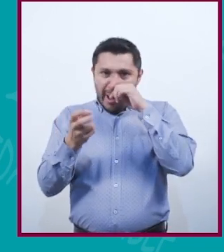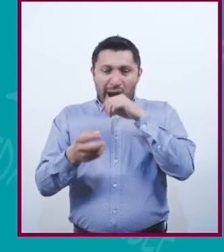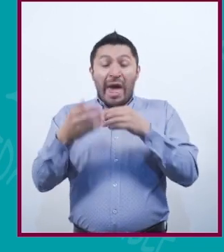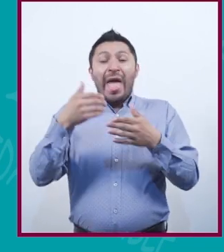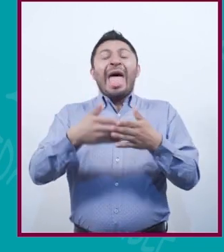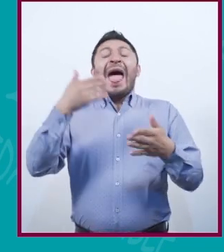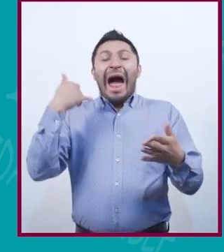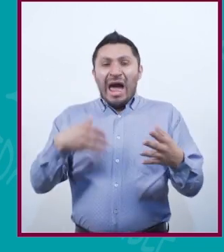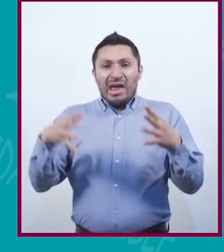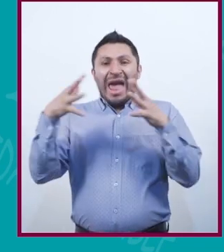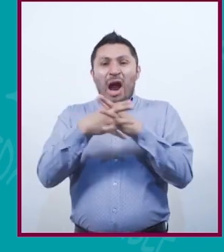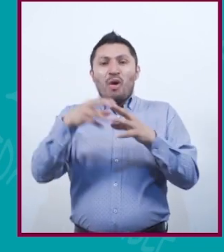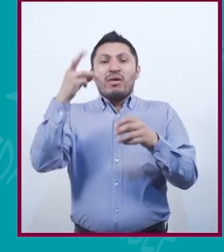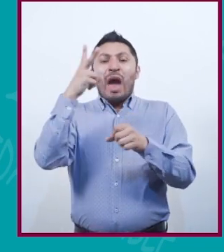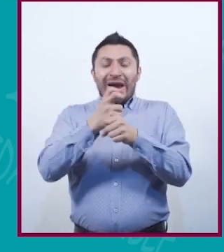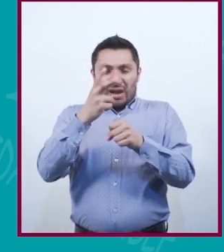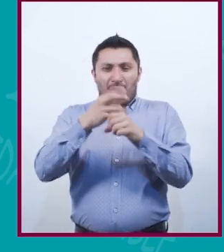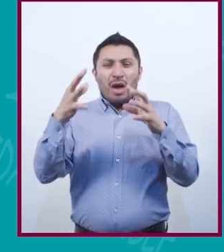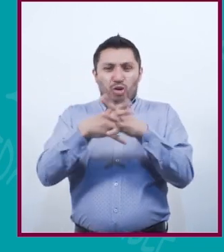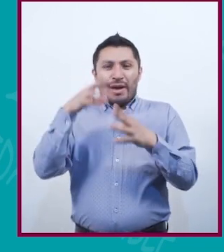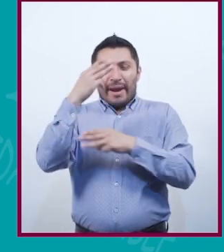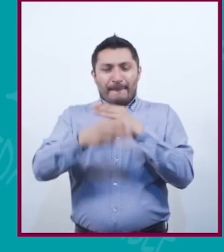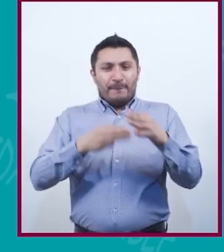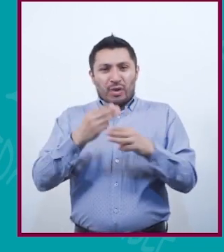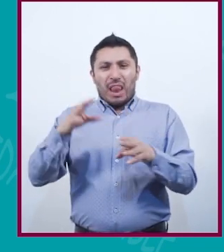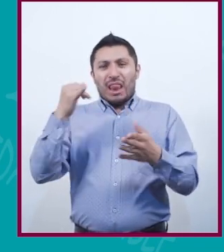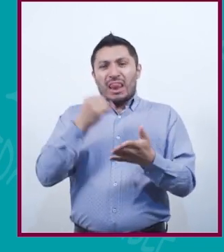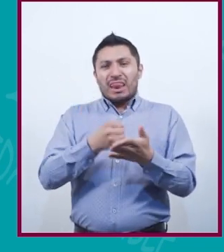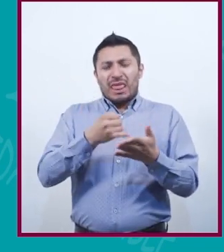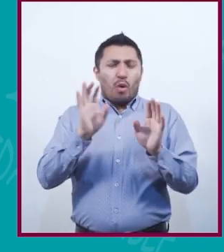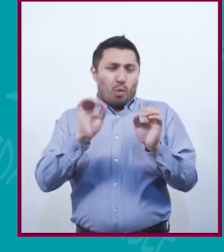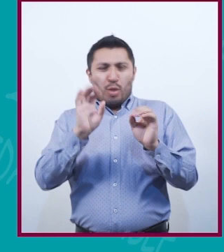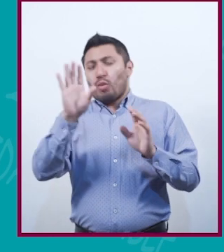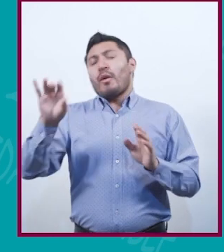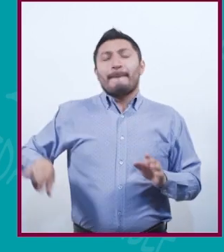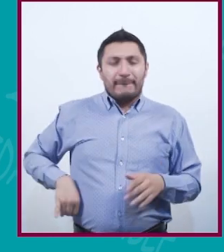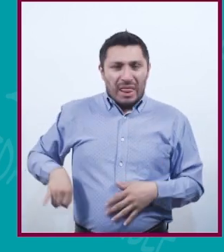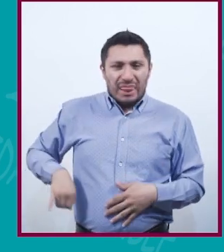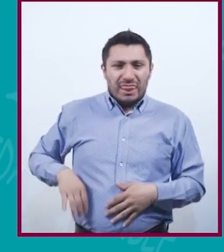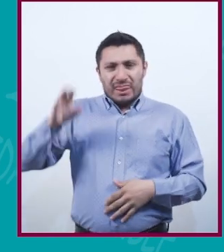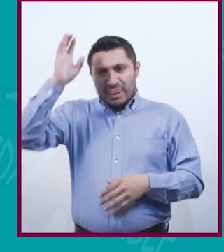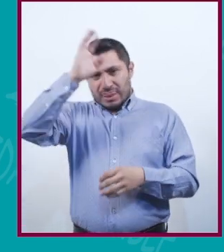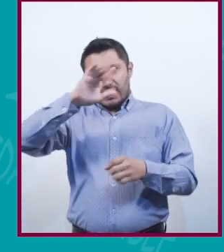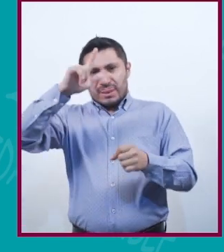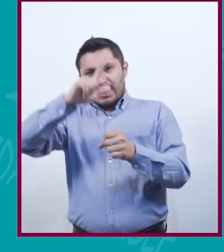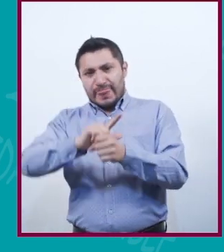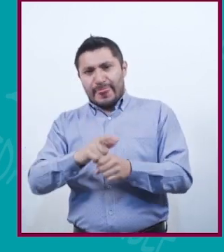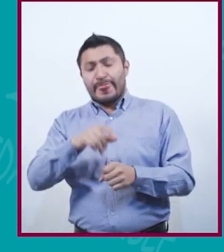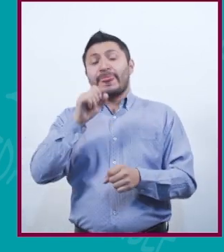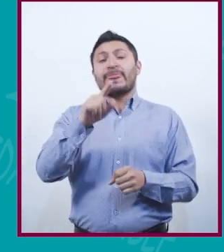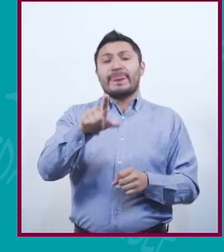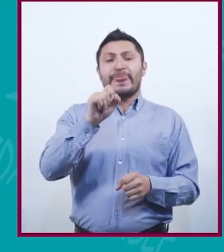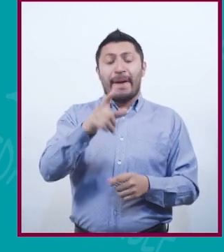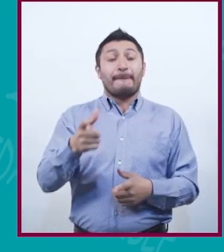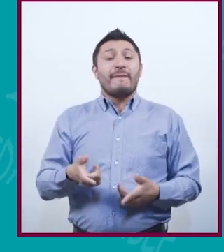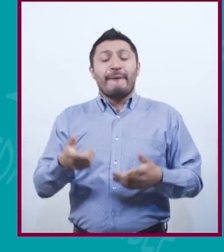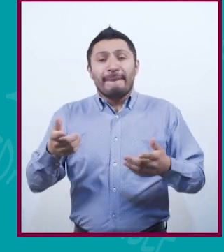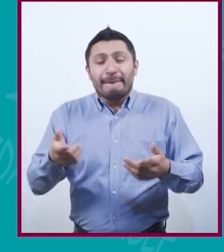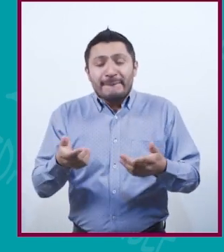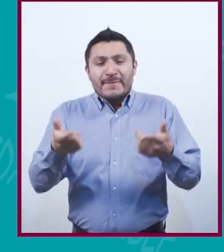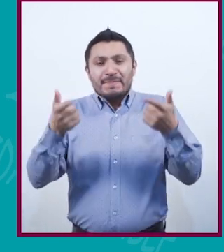respecta, antes de la Segunda Guerra Mundial, sus intereses eran ante todo culturales y